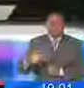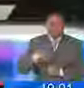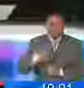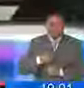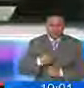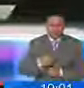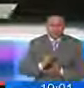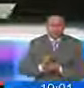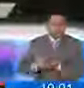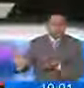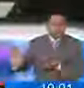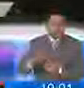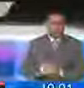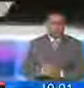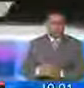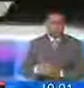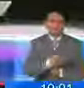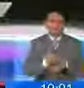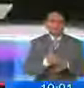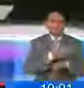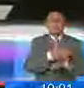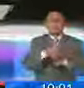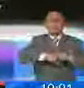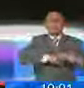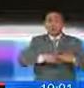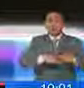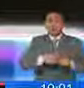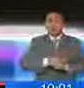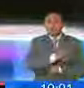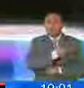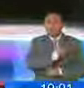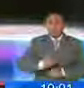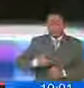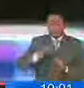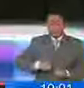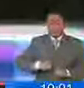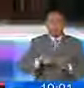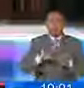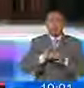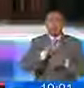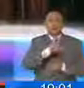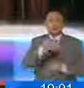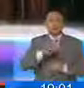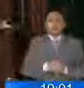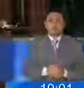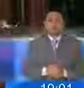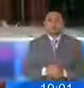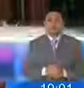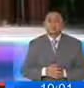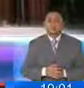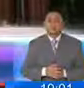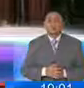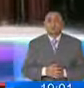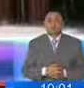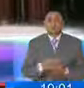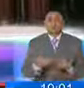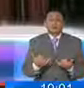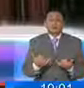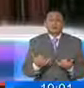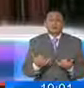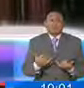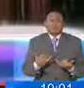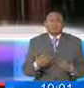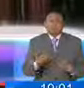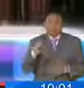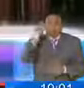de Vaca, que fue asesor cercano del presidente y militante activo de Alianza País. No podemos adelantar criterios, porque ni muy